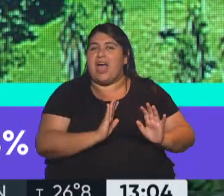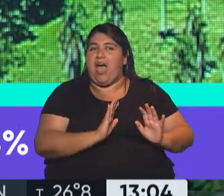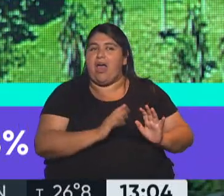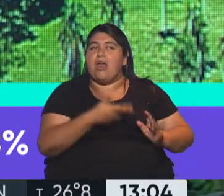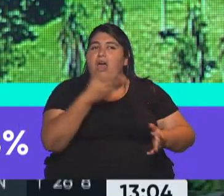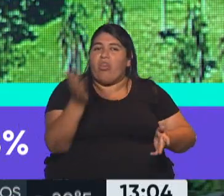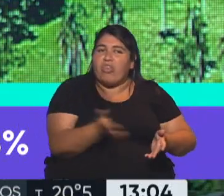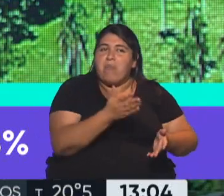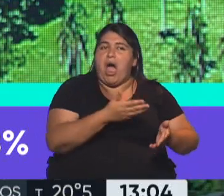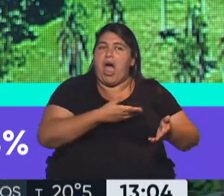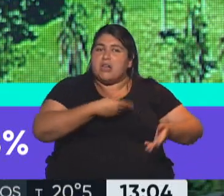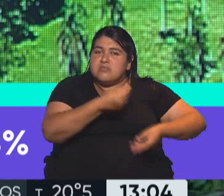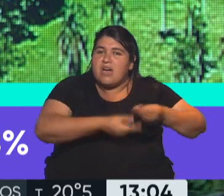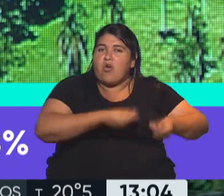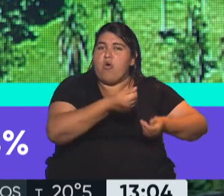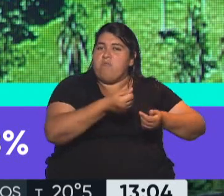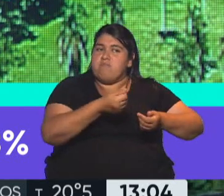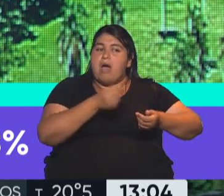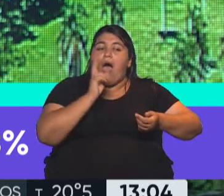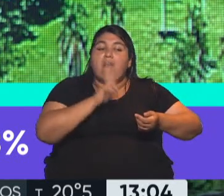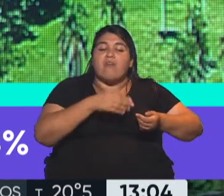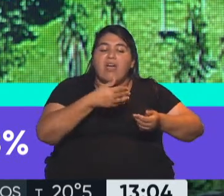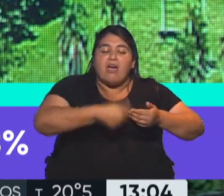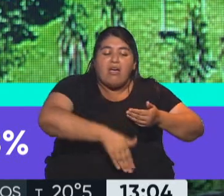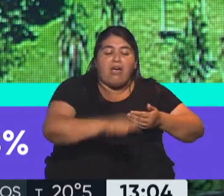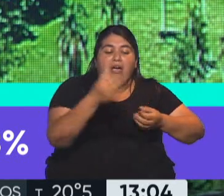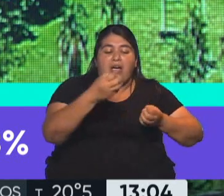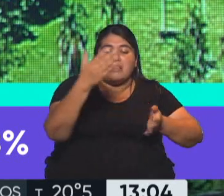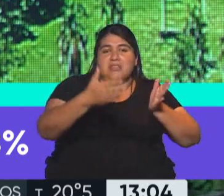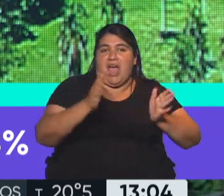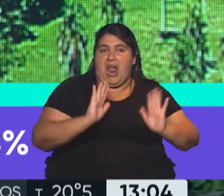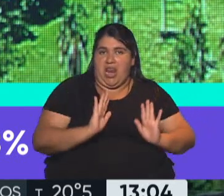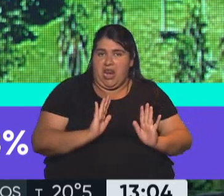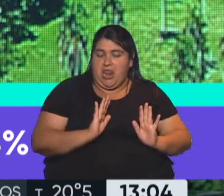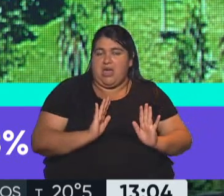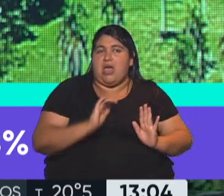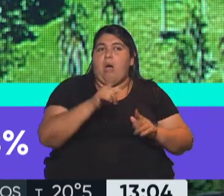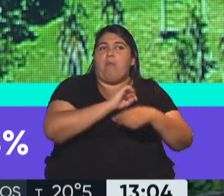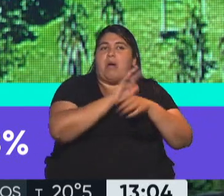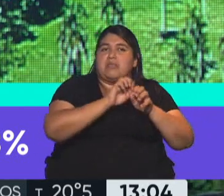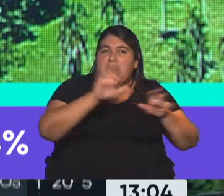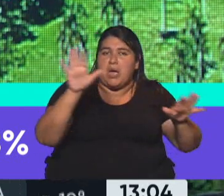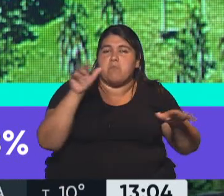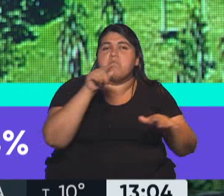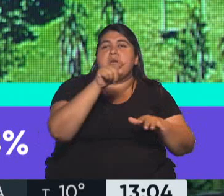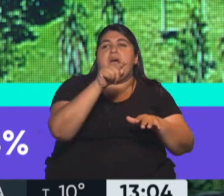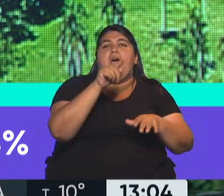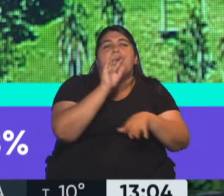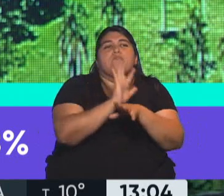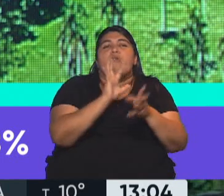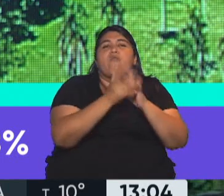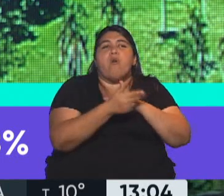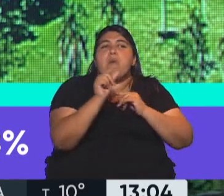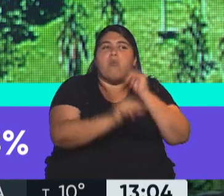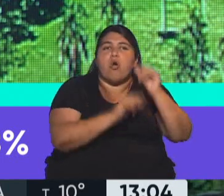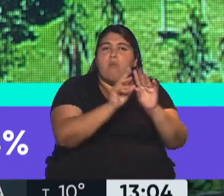demanda en esta época de salida de la pandemia, de regularización parcial y demás. Porque